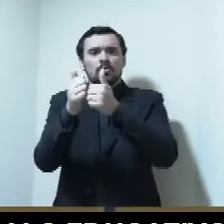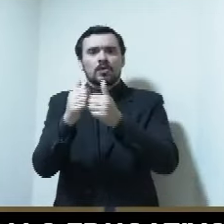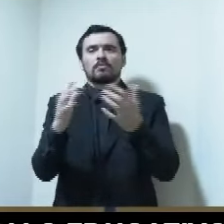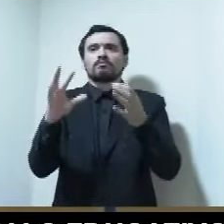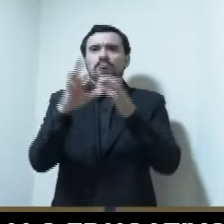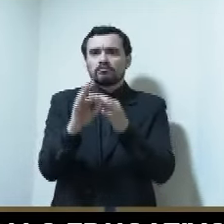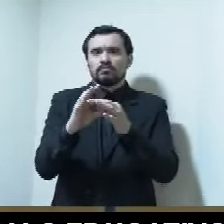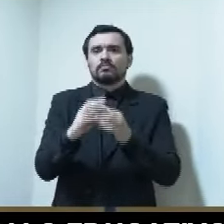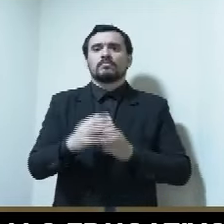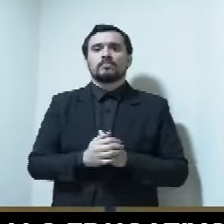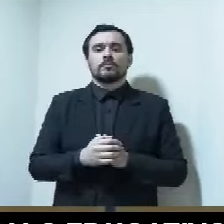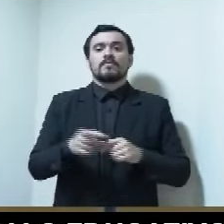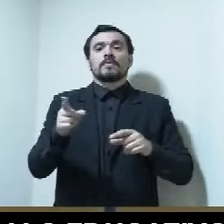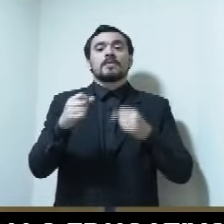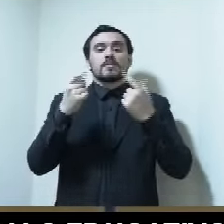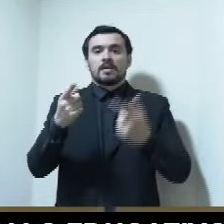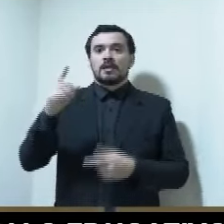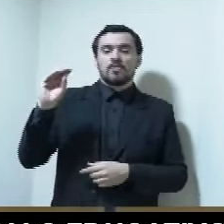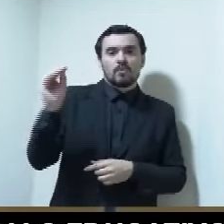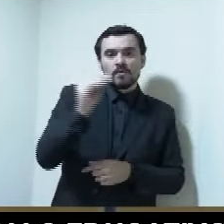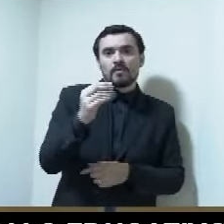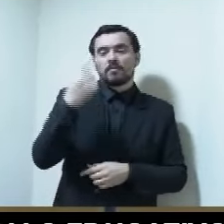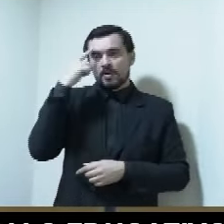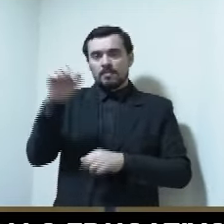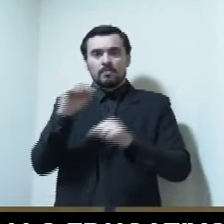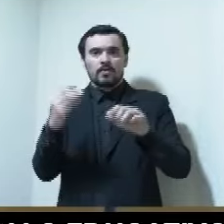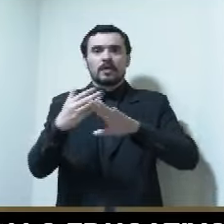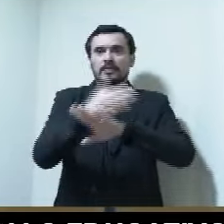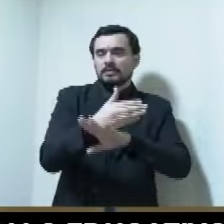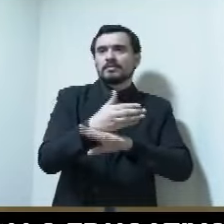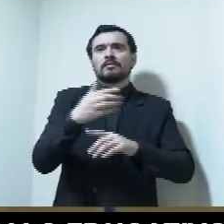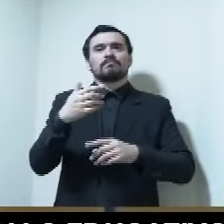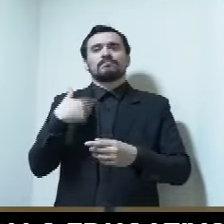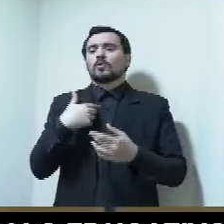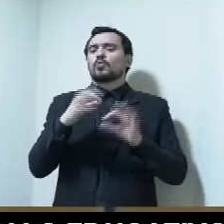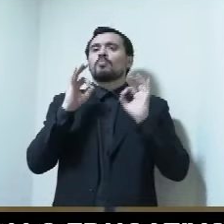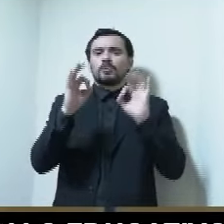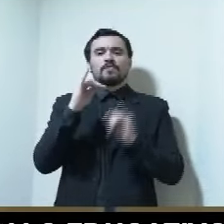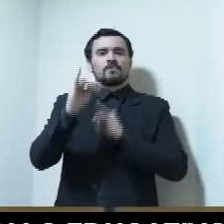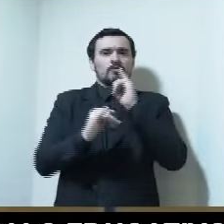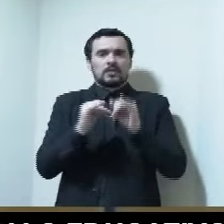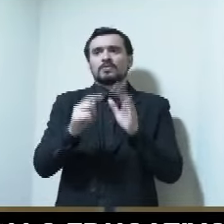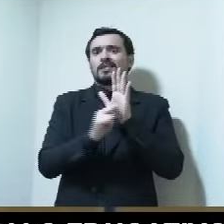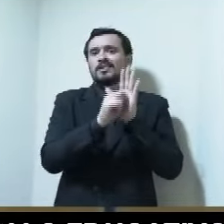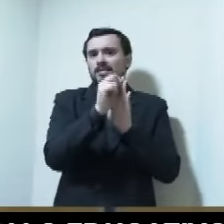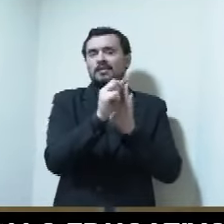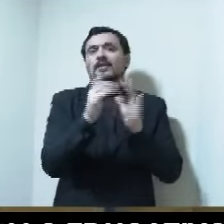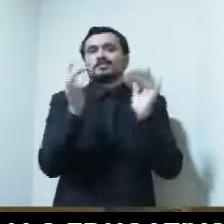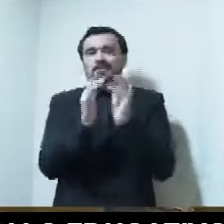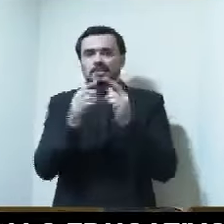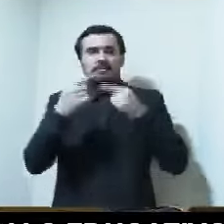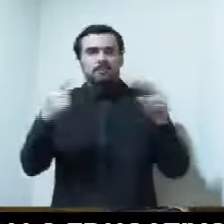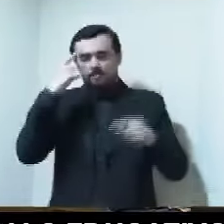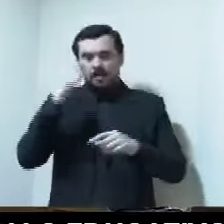locales escolares, permitiendo a docentes y estudiantes acceder a contenidos educativos digitales e interactivos para fortalecer